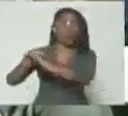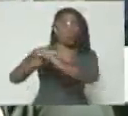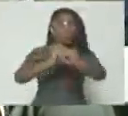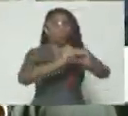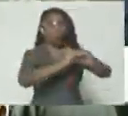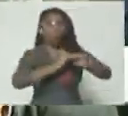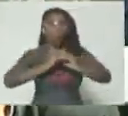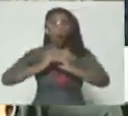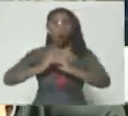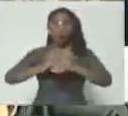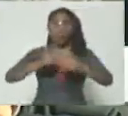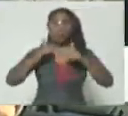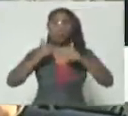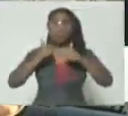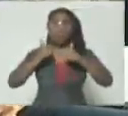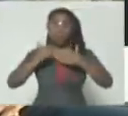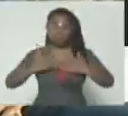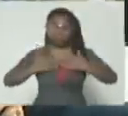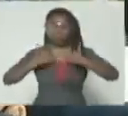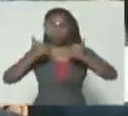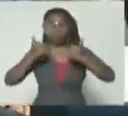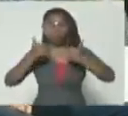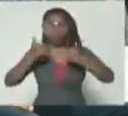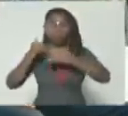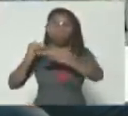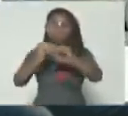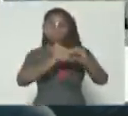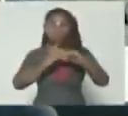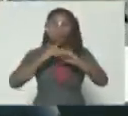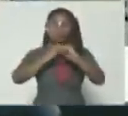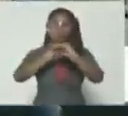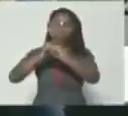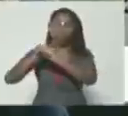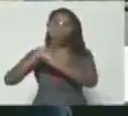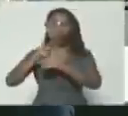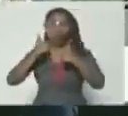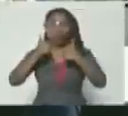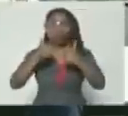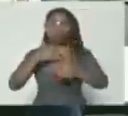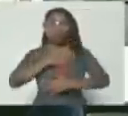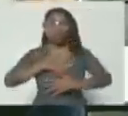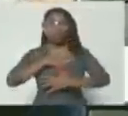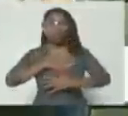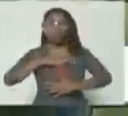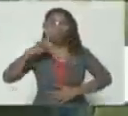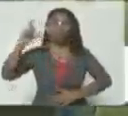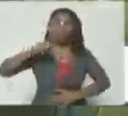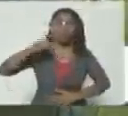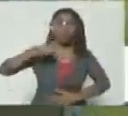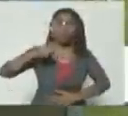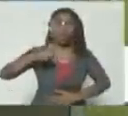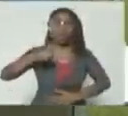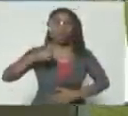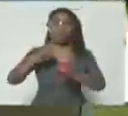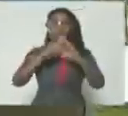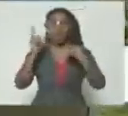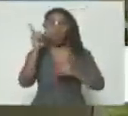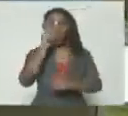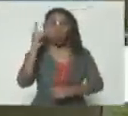del bienestar, del bien común. Estamos hablando de la satisfacción de las necesidades de todos y de